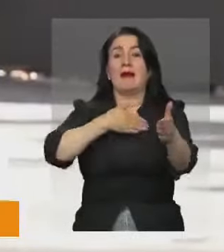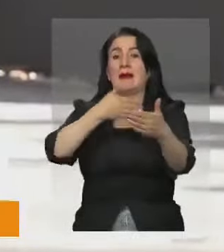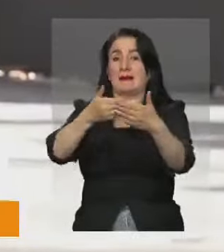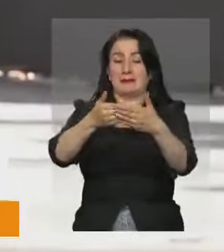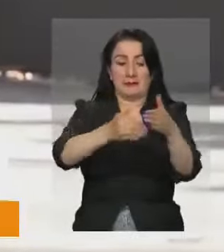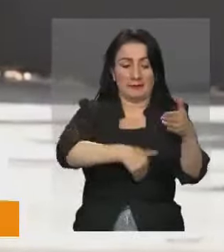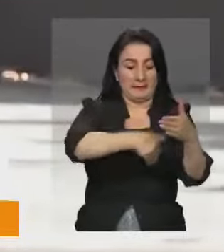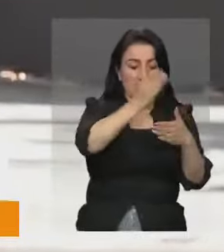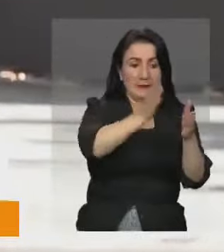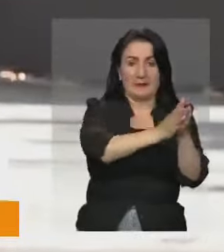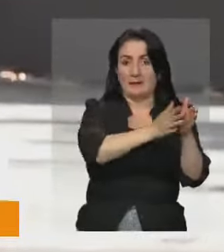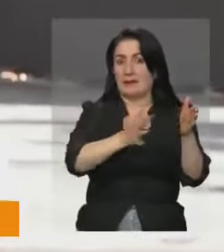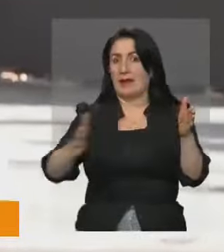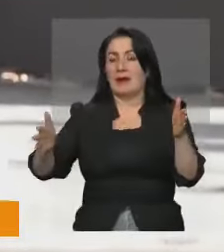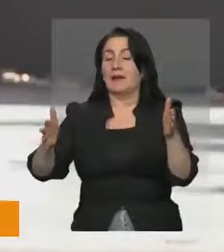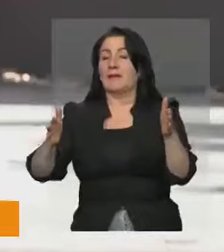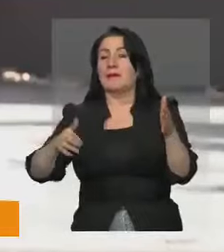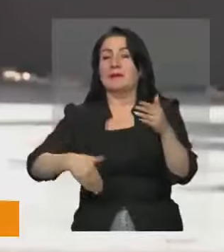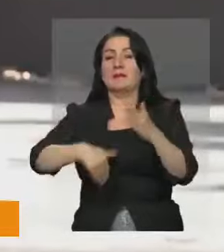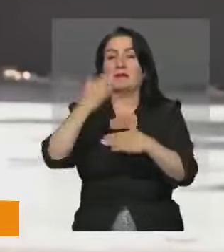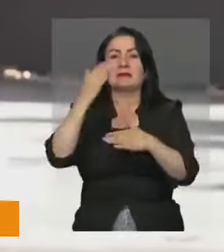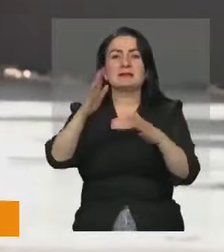el principio. Inicialmente